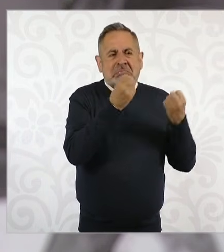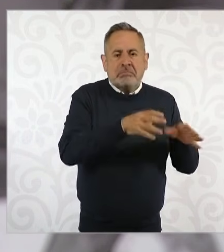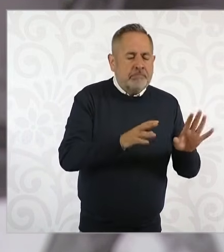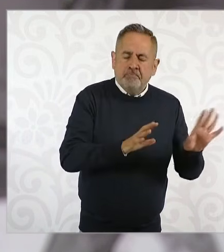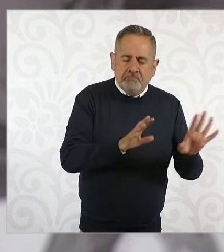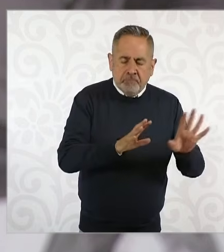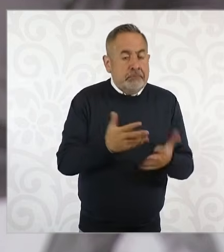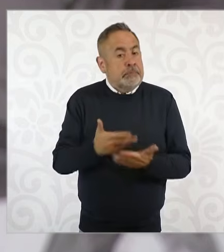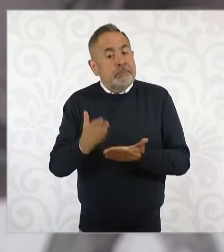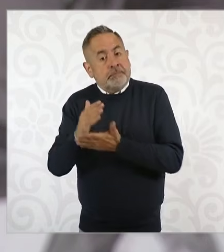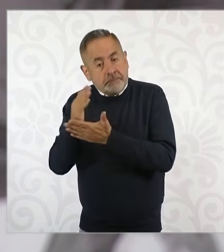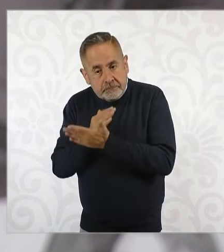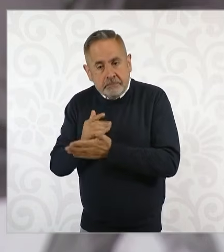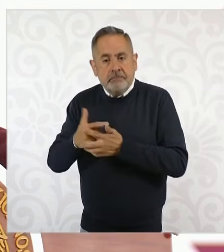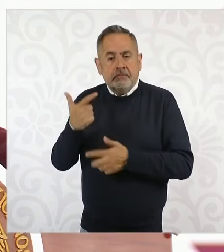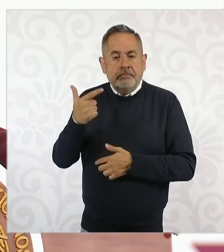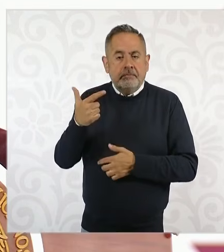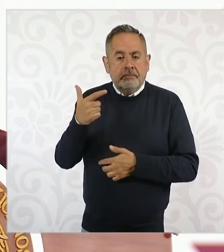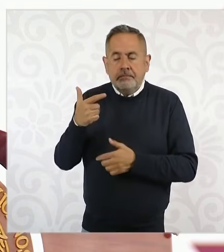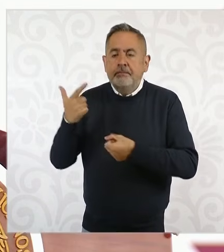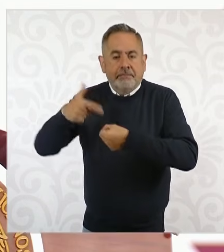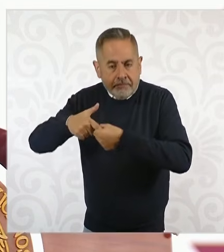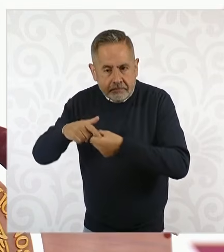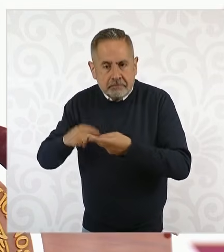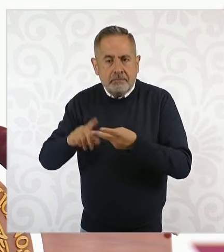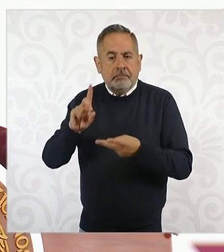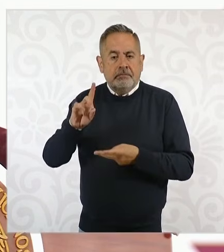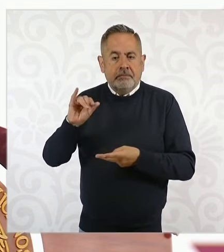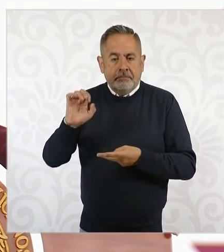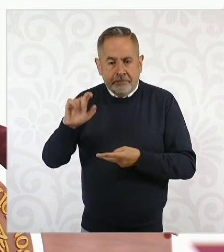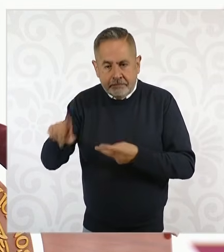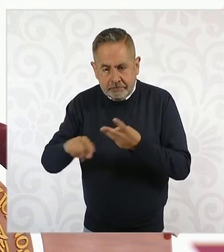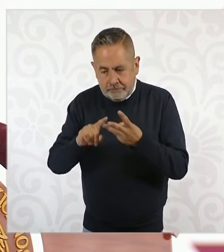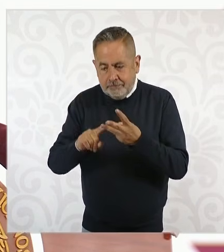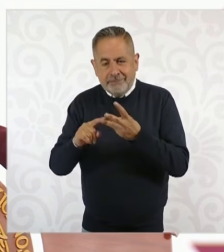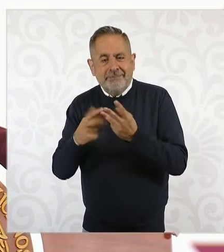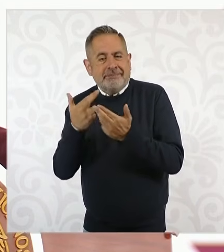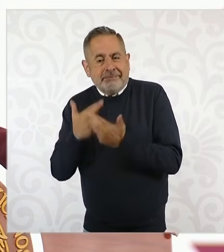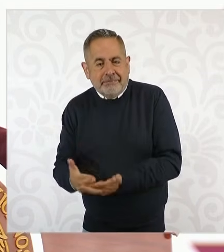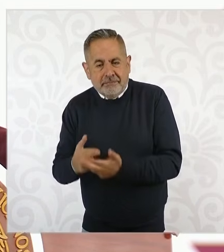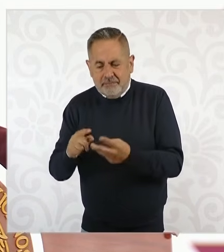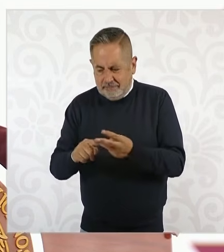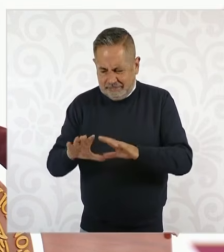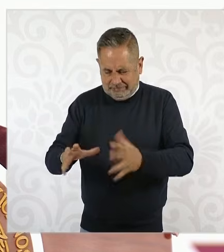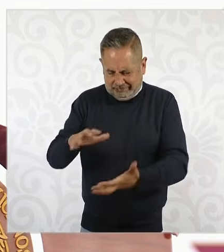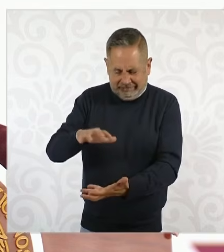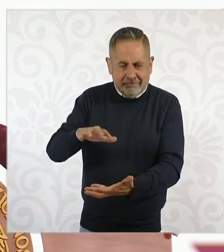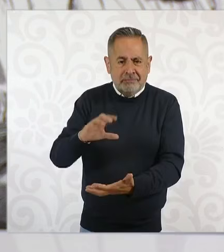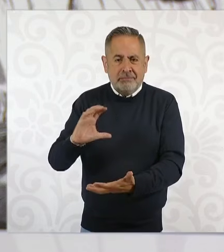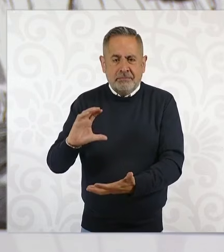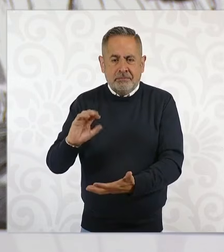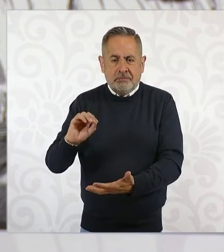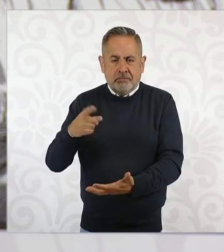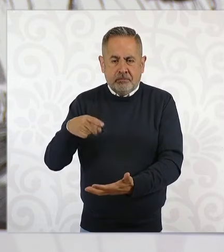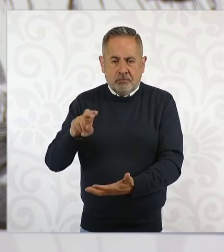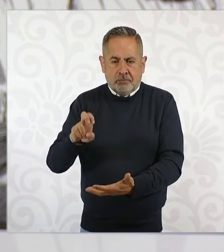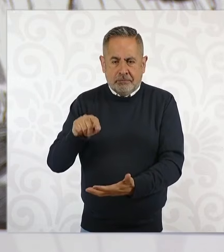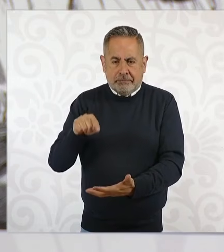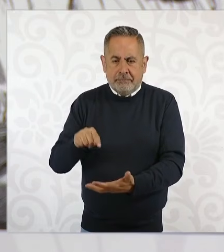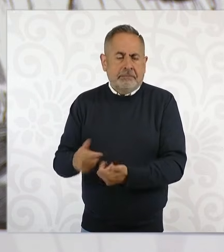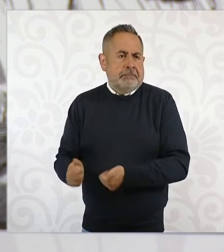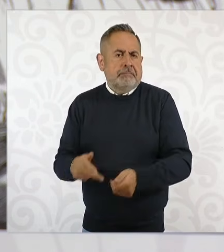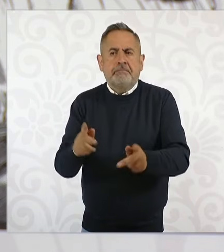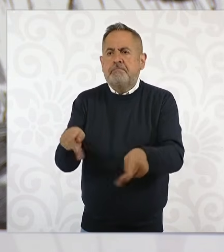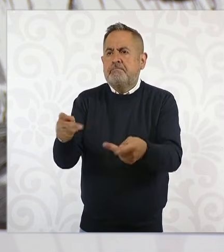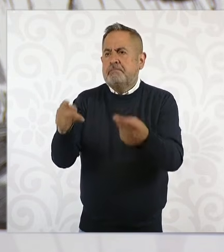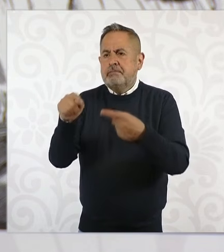produce gasolina, se produce diésel y queda un producto que es el coque, que ese pues se vende para otros usos,